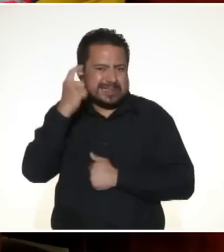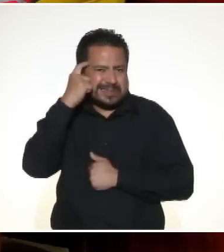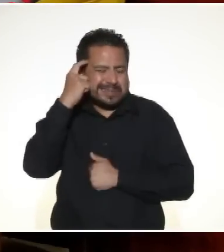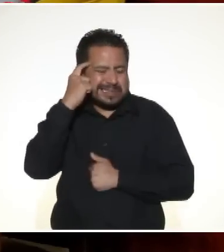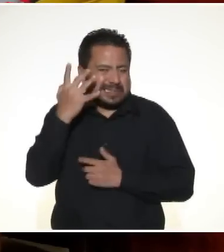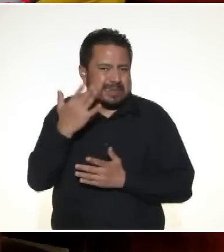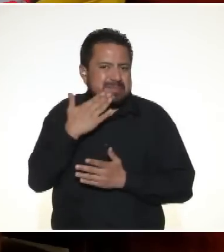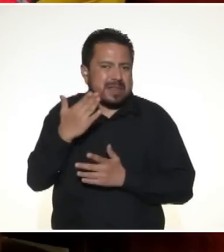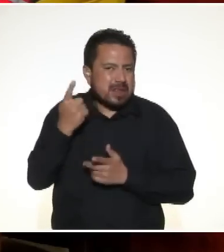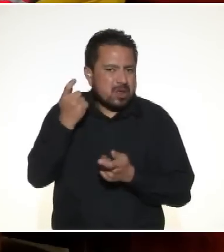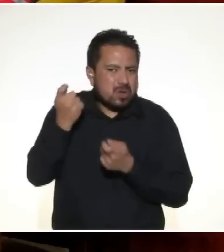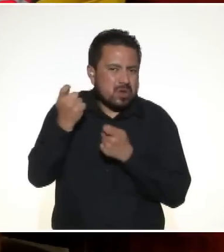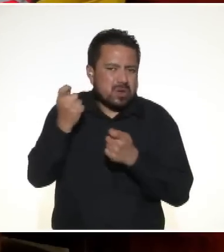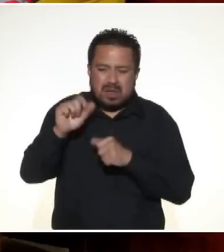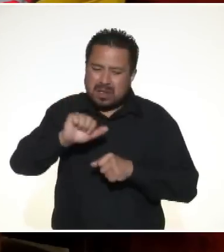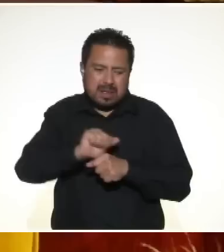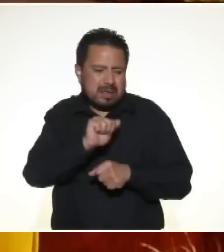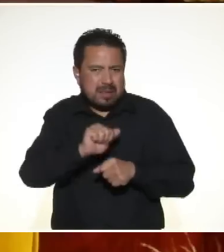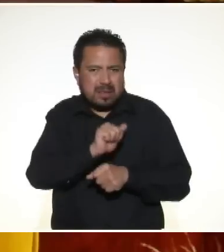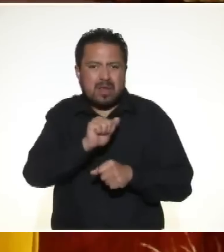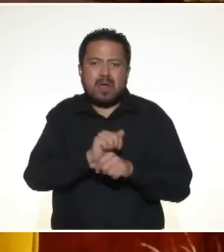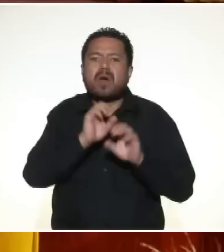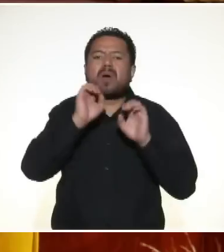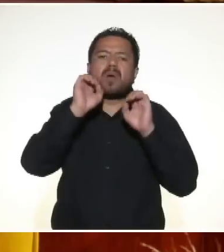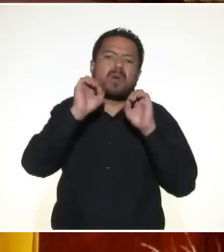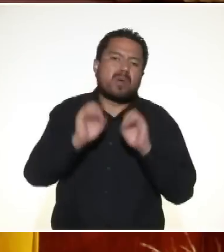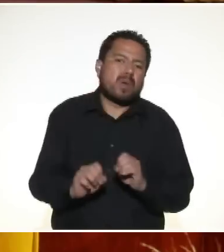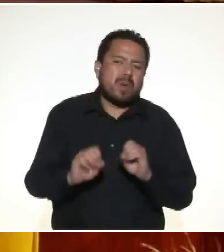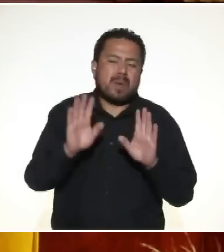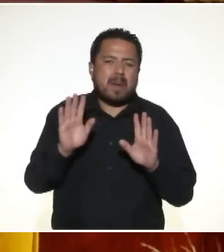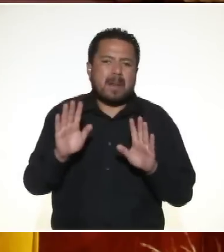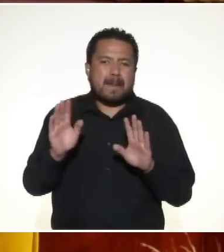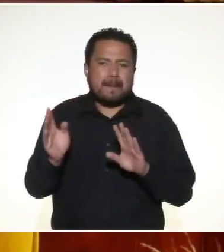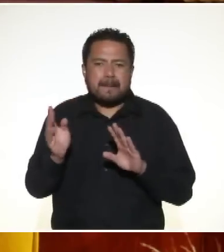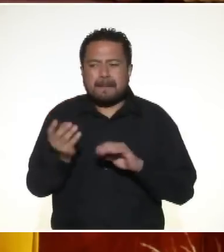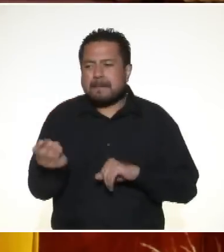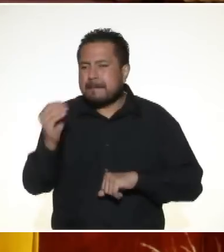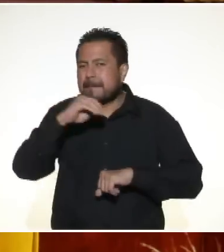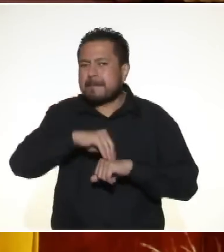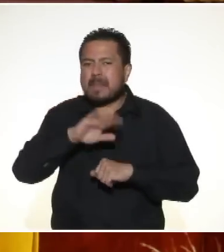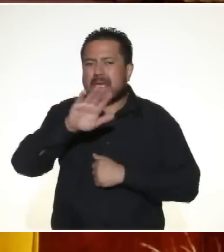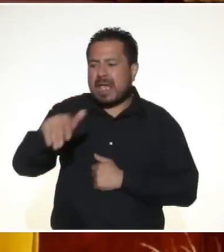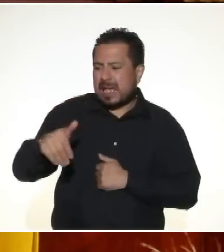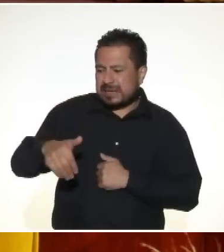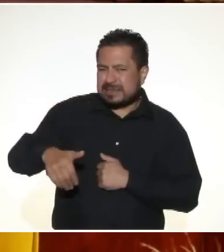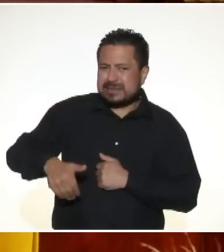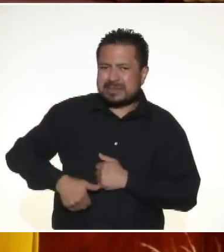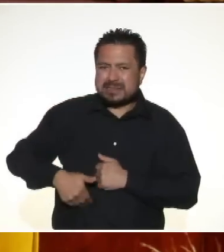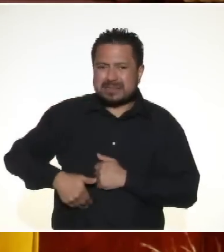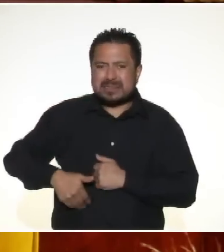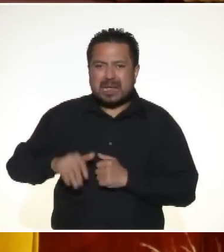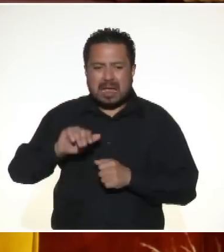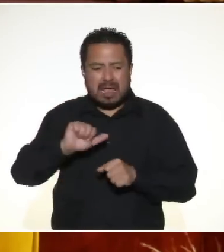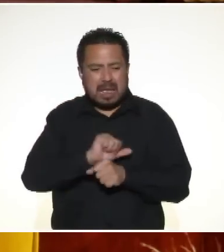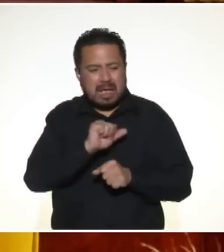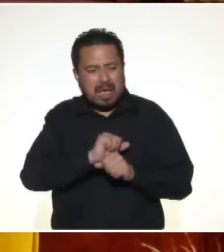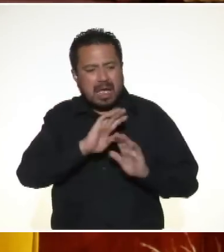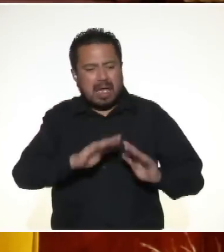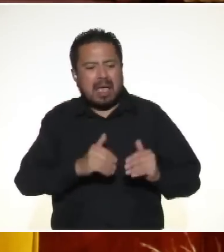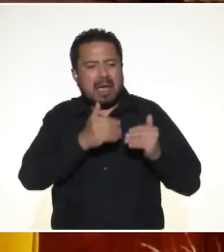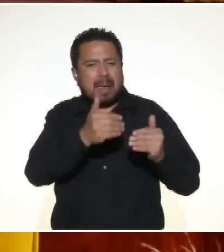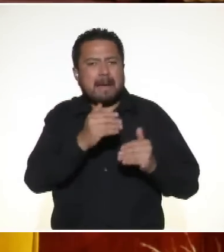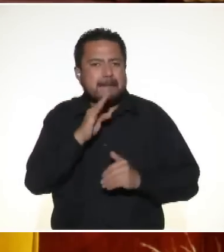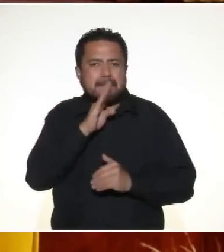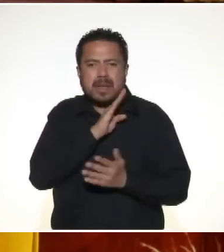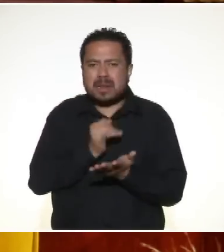adecuada operación de un vehículo o provocar un accidente fuera de un vehículo por una